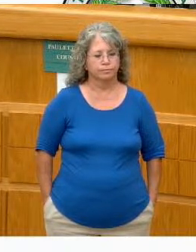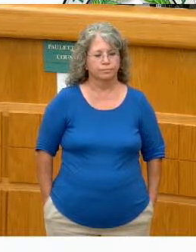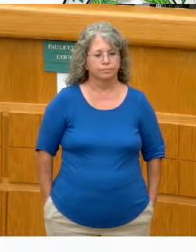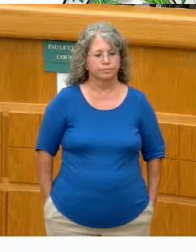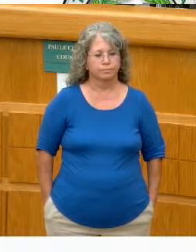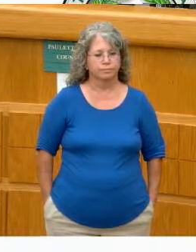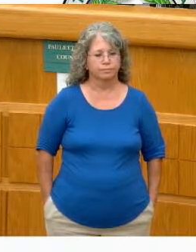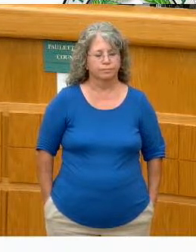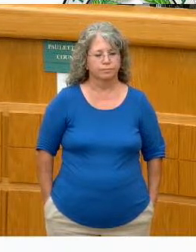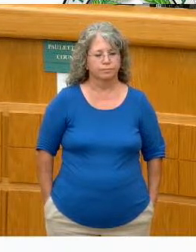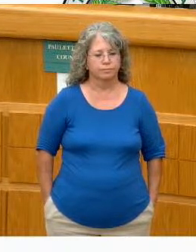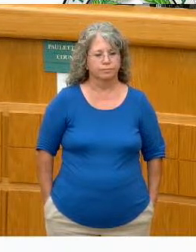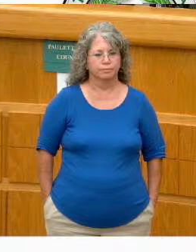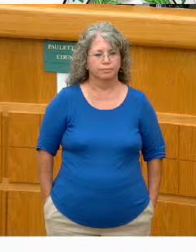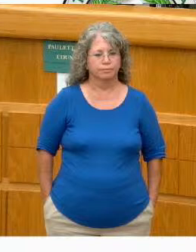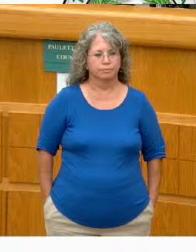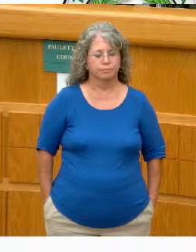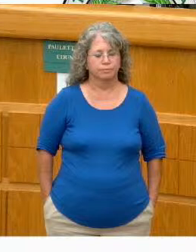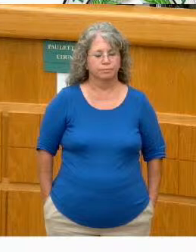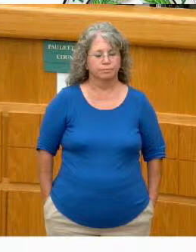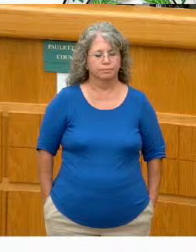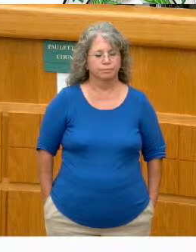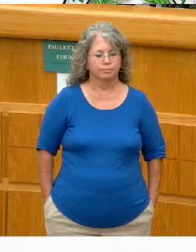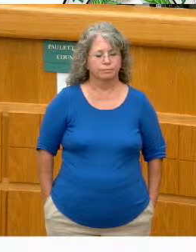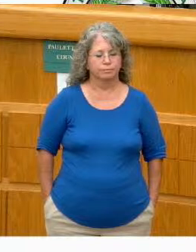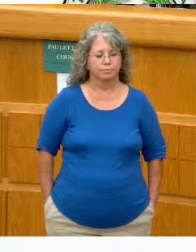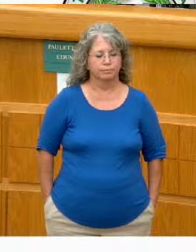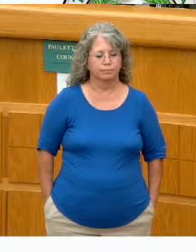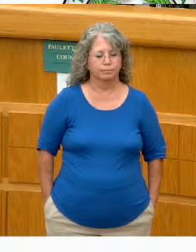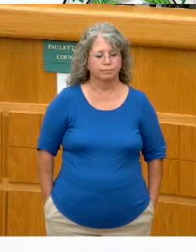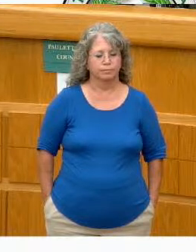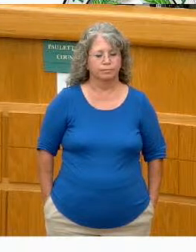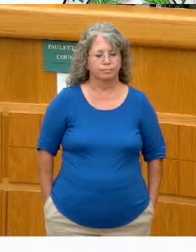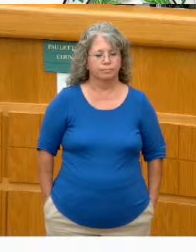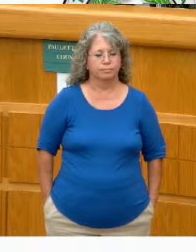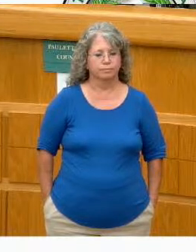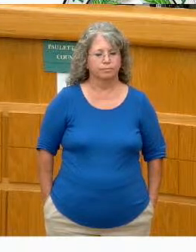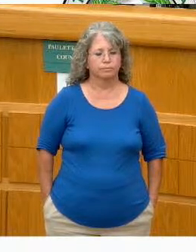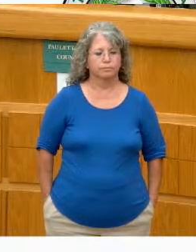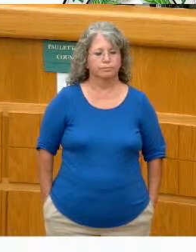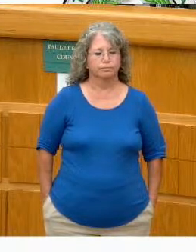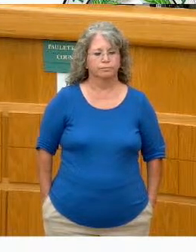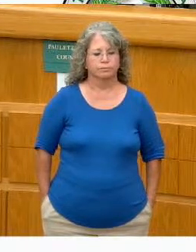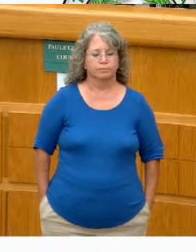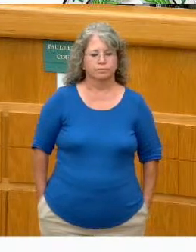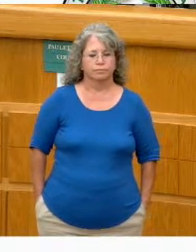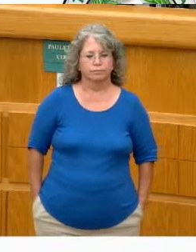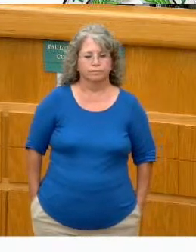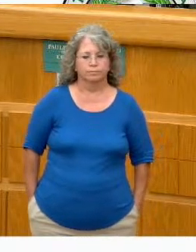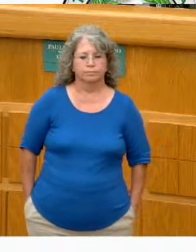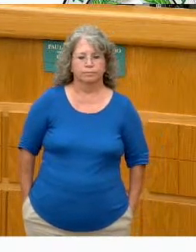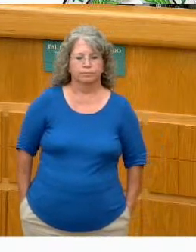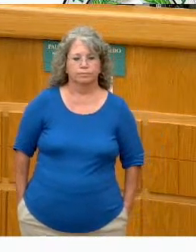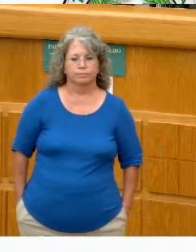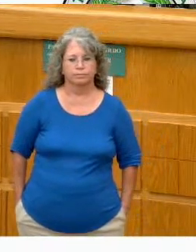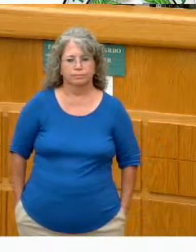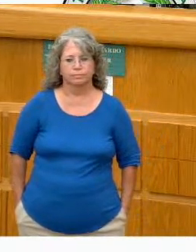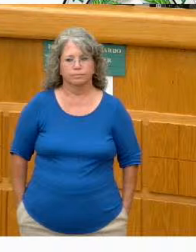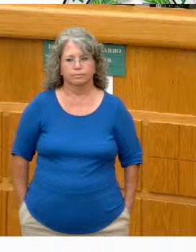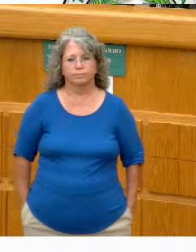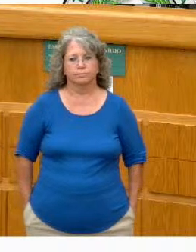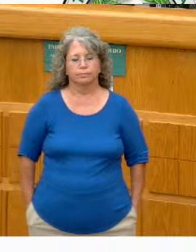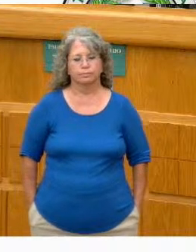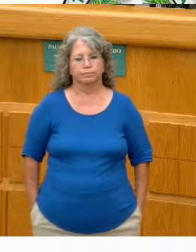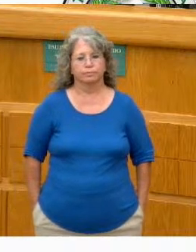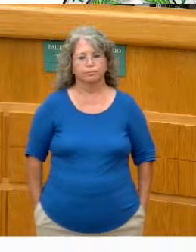tomar la prueba. Las hospitalizaciones y casos positivos en el estado continúan disminuyendo en nuestra área, pero aún seguimos siendo el tercer lugar